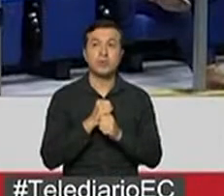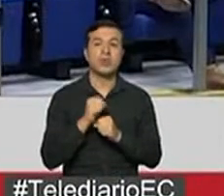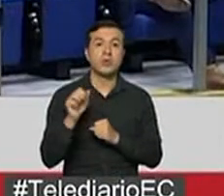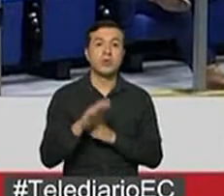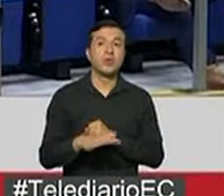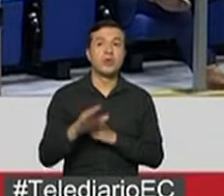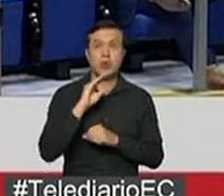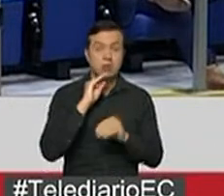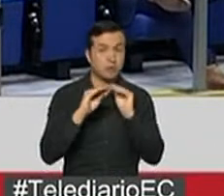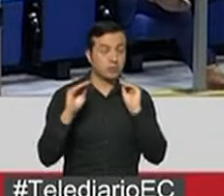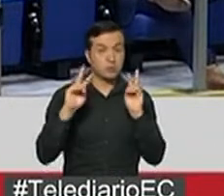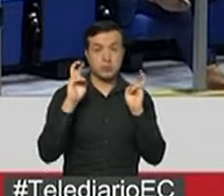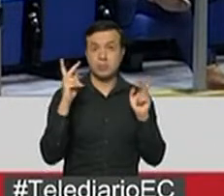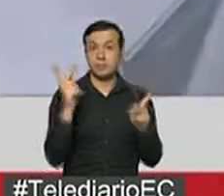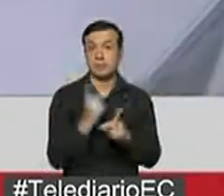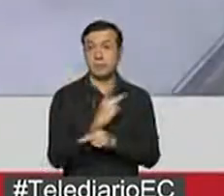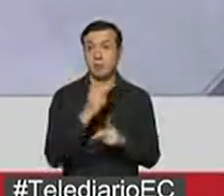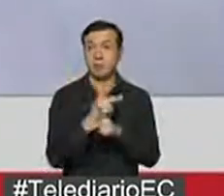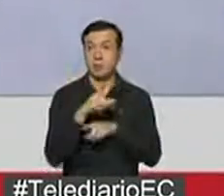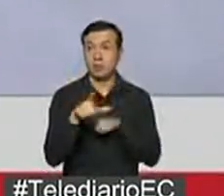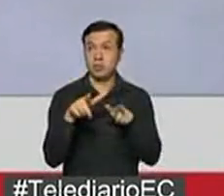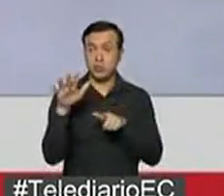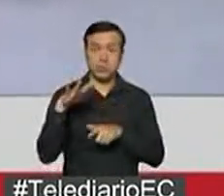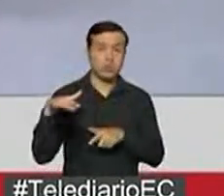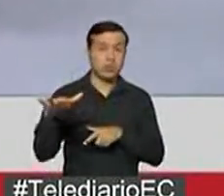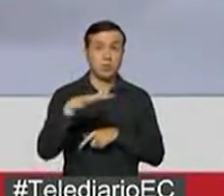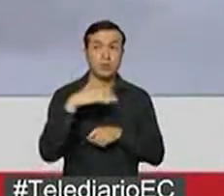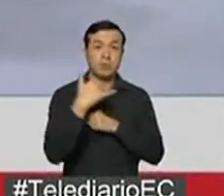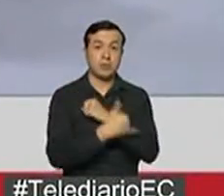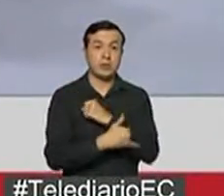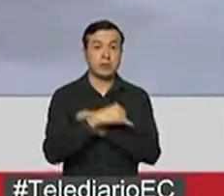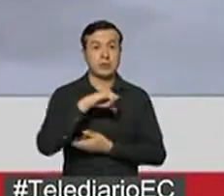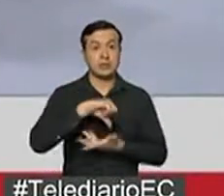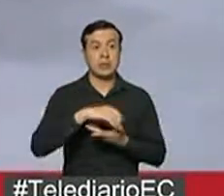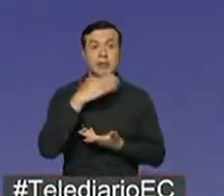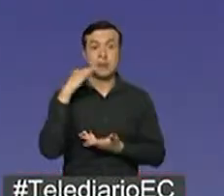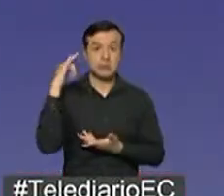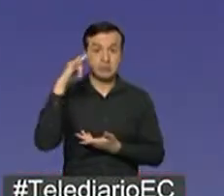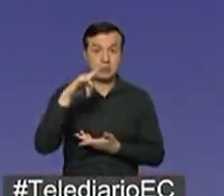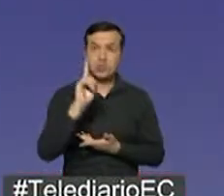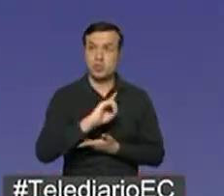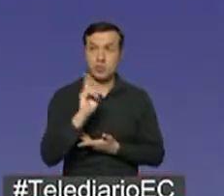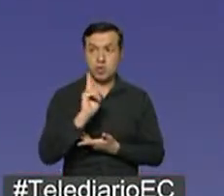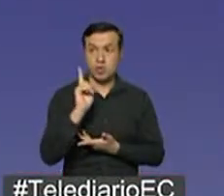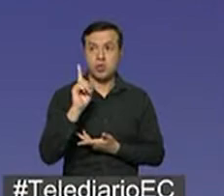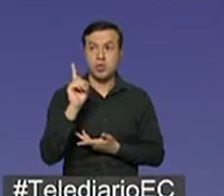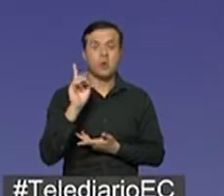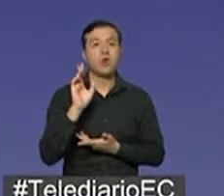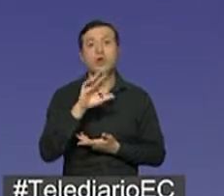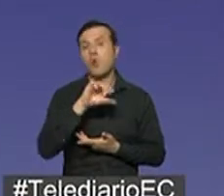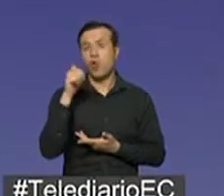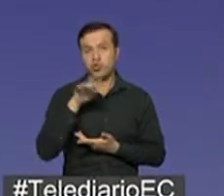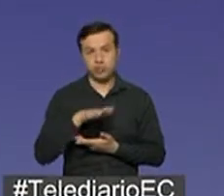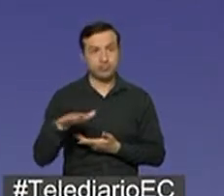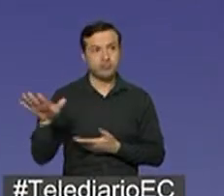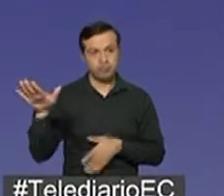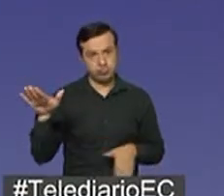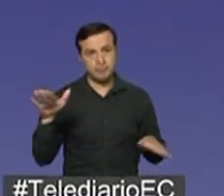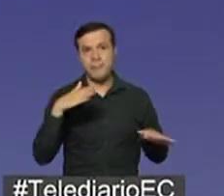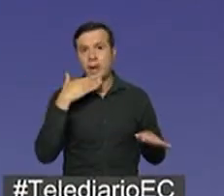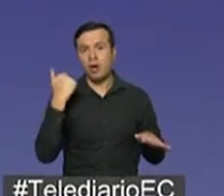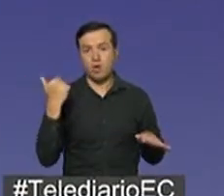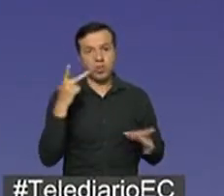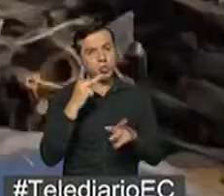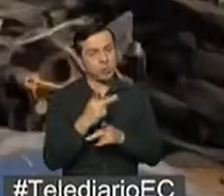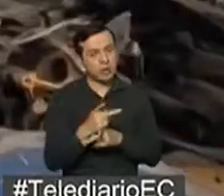advierte sobre los peligros del espacio aéreo iraní y recomienda evitar sobrevolar el país a cualquier altitud hasta nuevo aviso como una medida